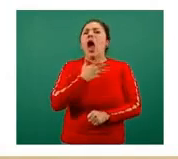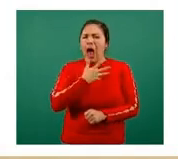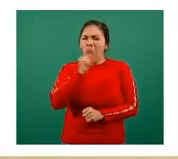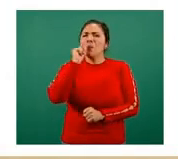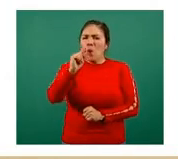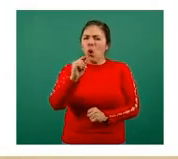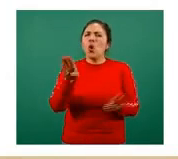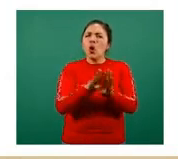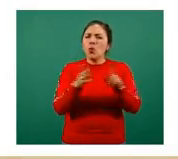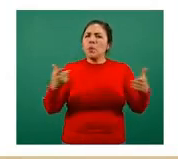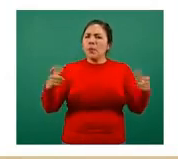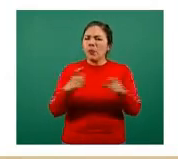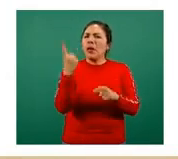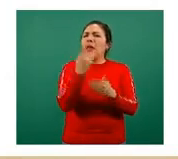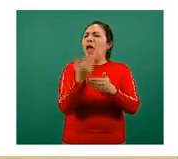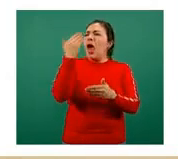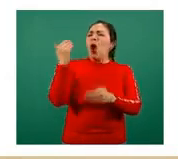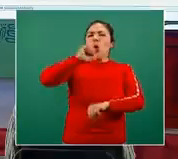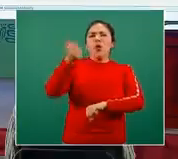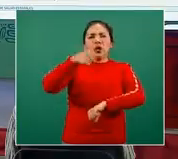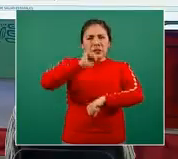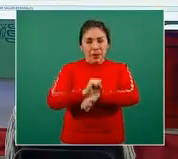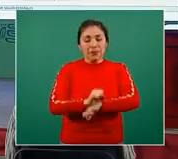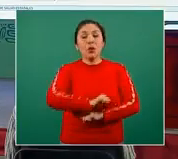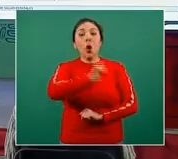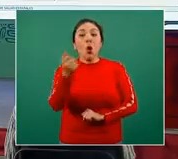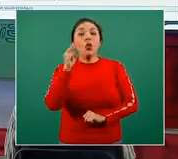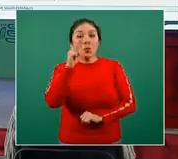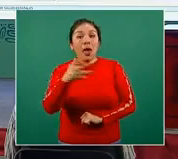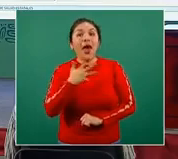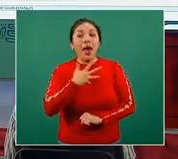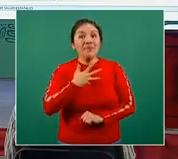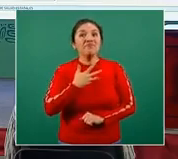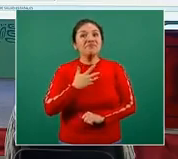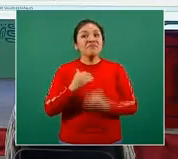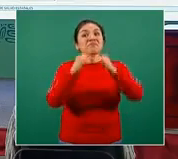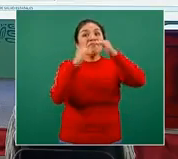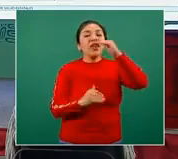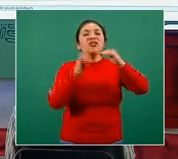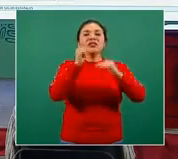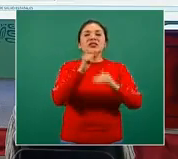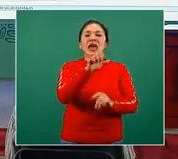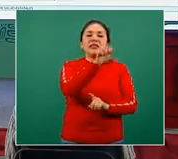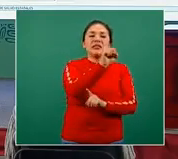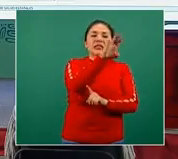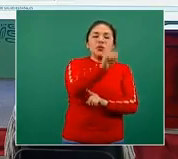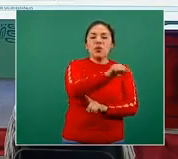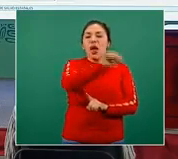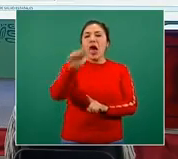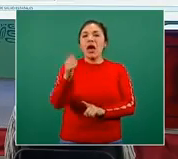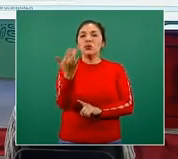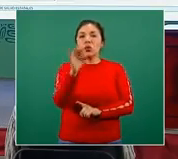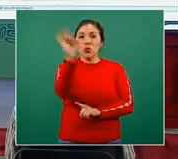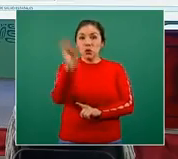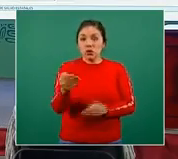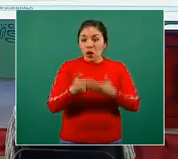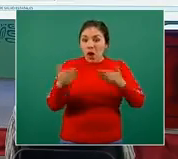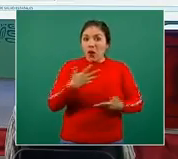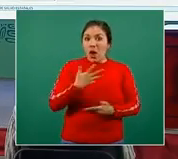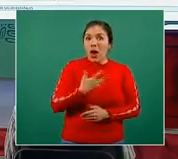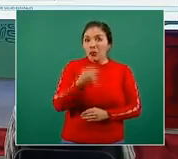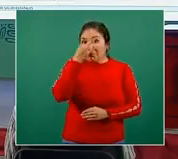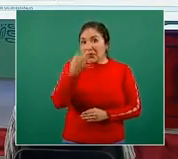comentado en relación a semanas previas. Donde sí vemos una disminución es en el rango entre 69 y 50, en donde ahora solo hay